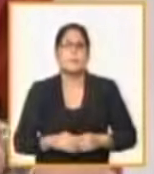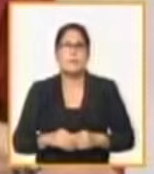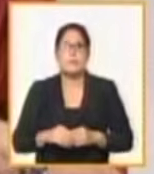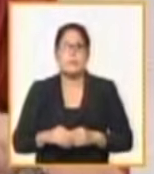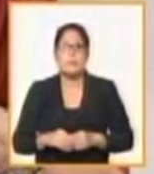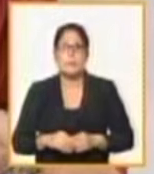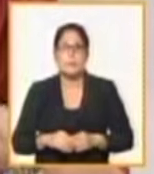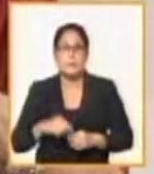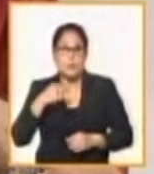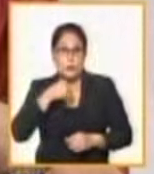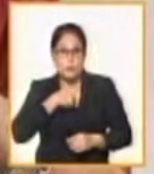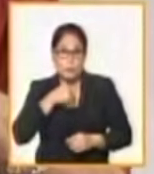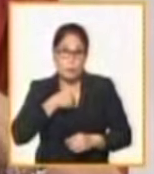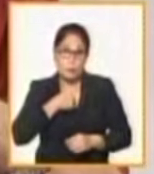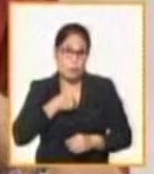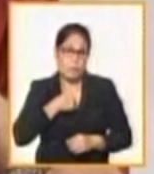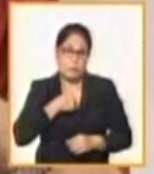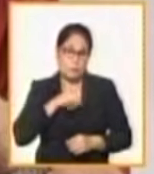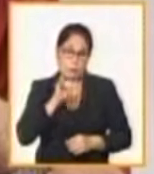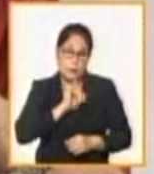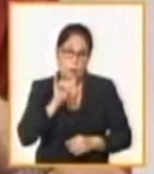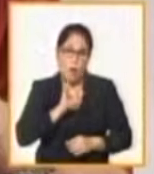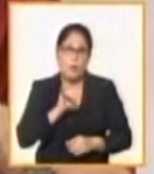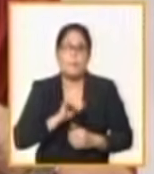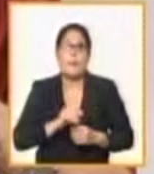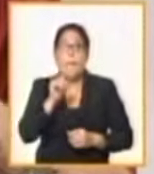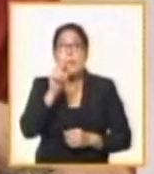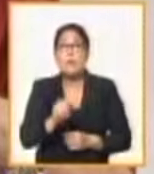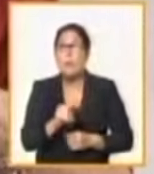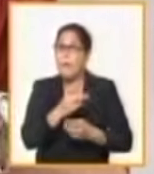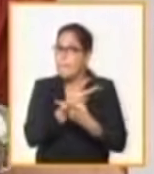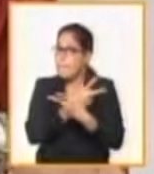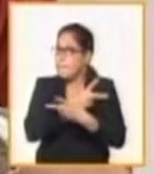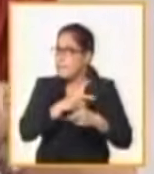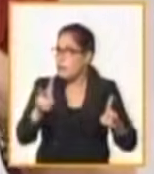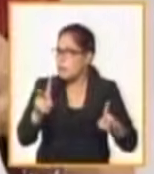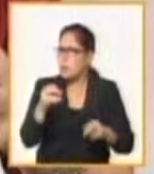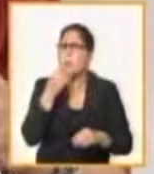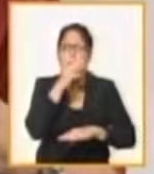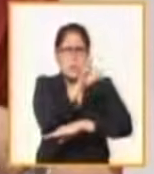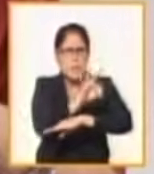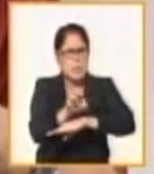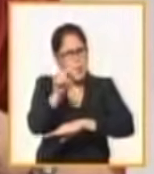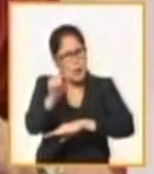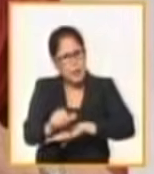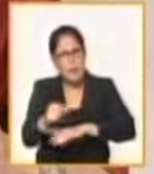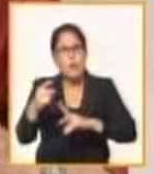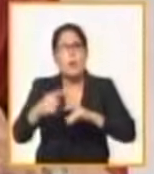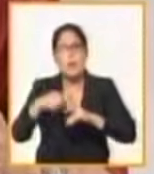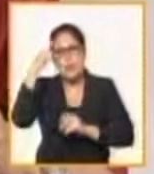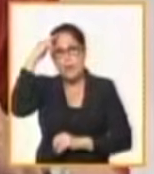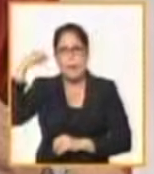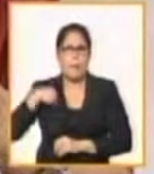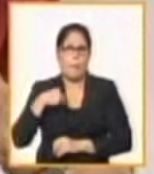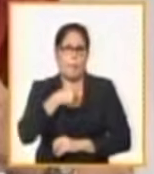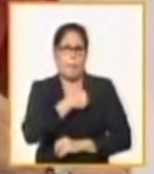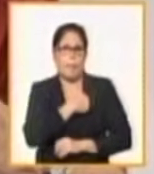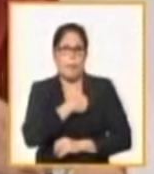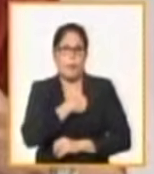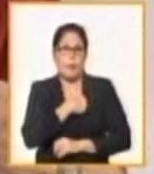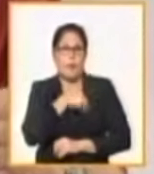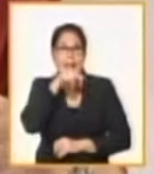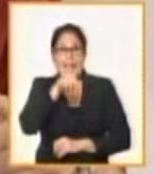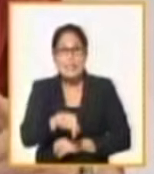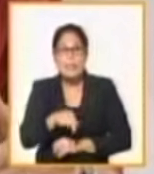tengo el concepto de Gramsci, ¿no? De que un intelectual puede ser también un ingeniero, un médico. Claro. Y realmente estos fueron